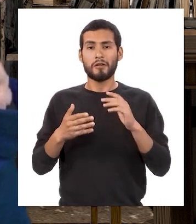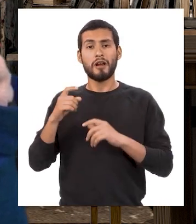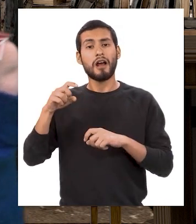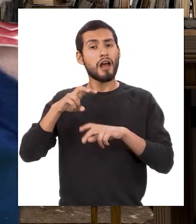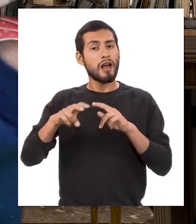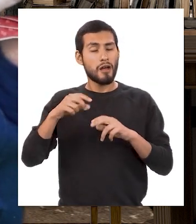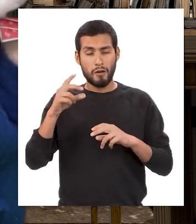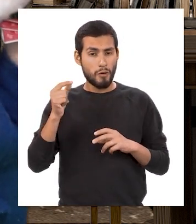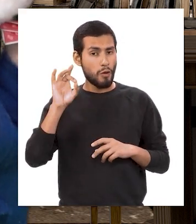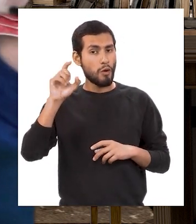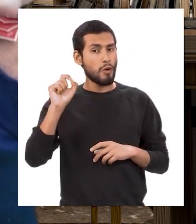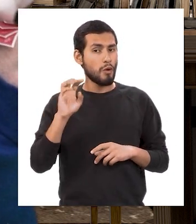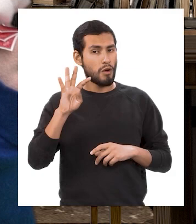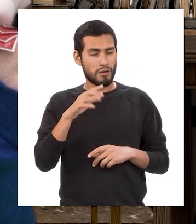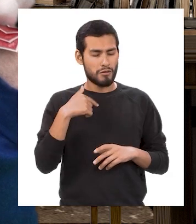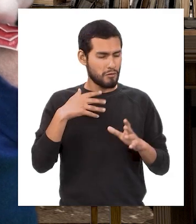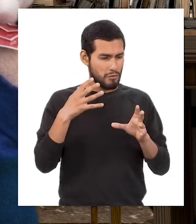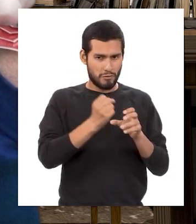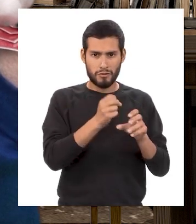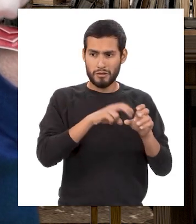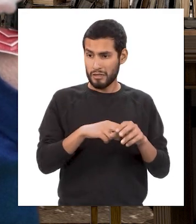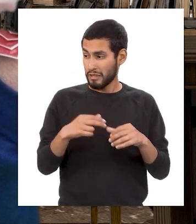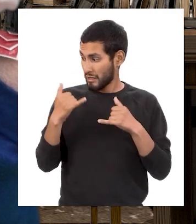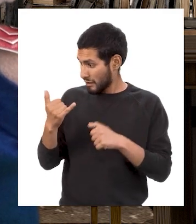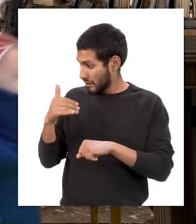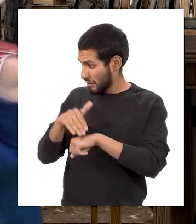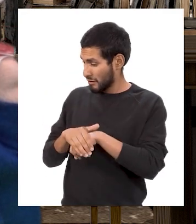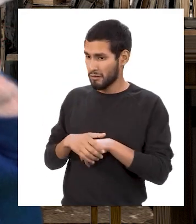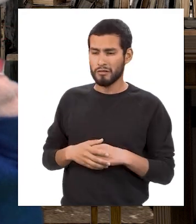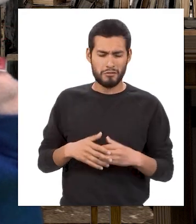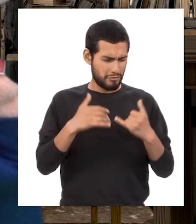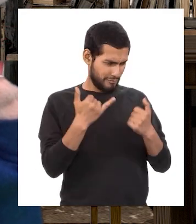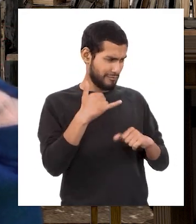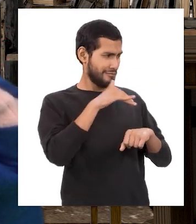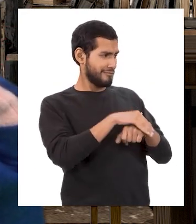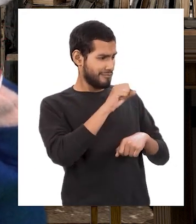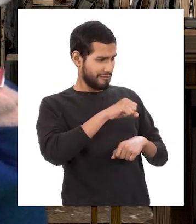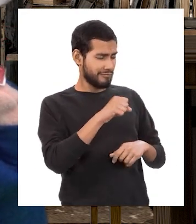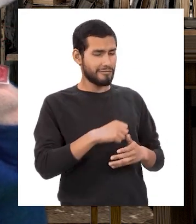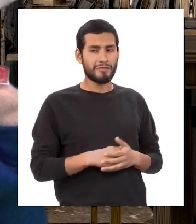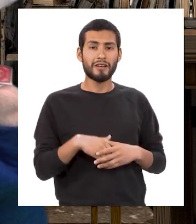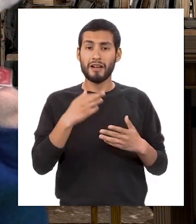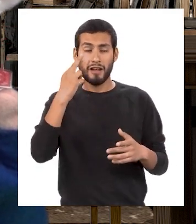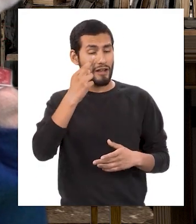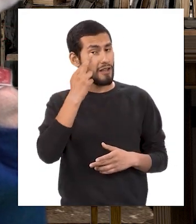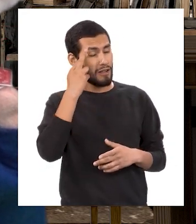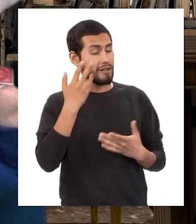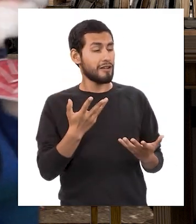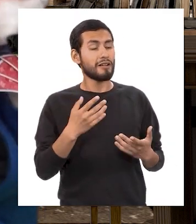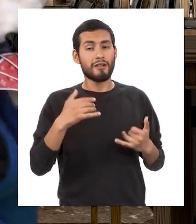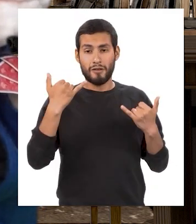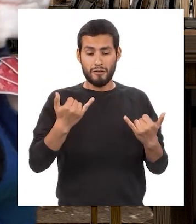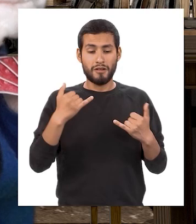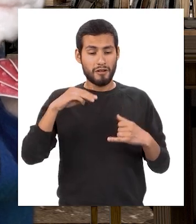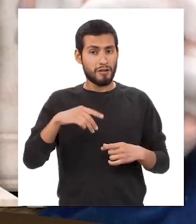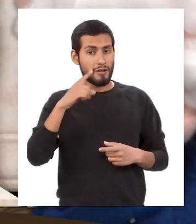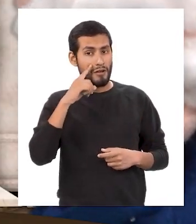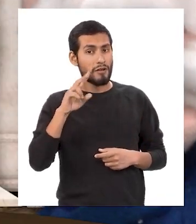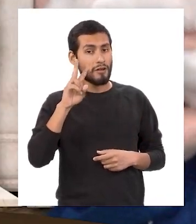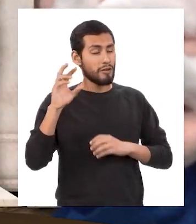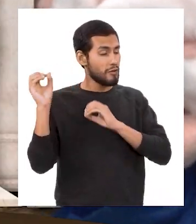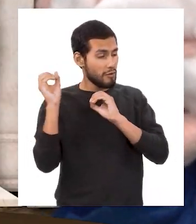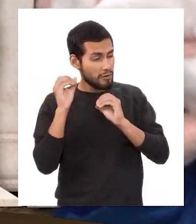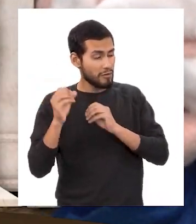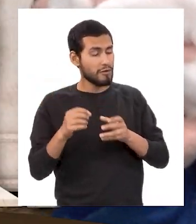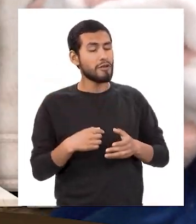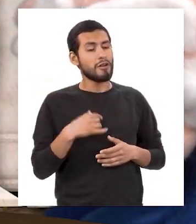Perfecto. El tren parte a las 8:45. Lo tomaré. ¿Esta misma noche? Esta misma noche. Por consiguiente, puesto